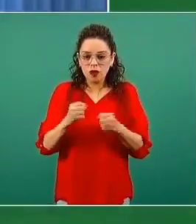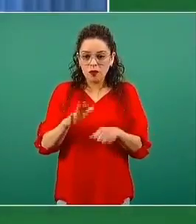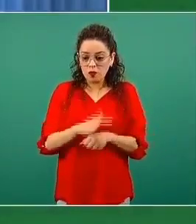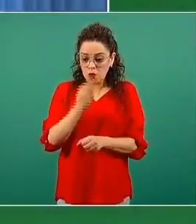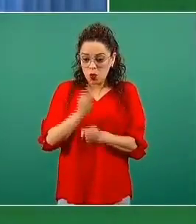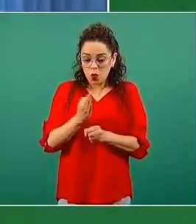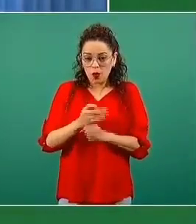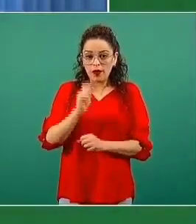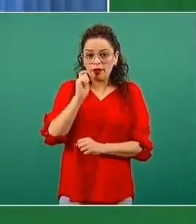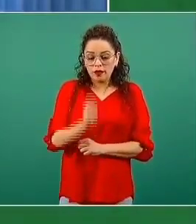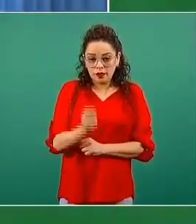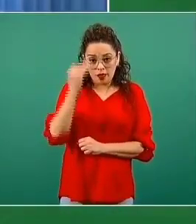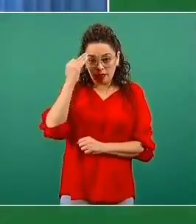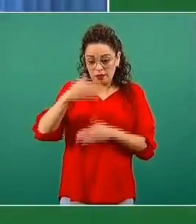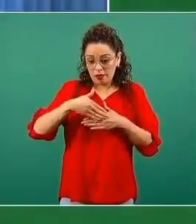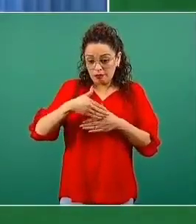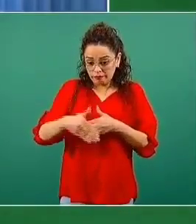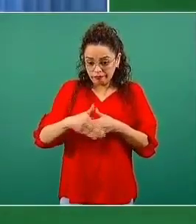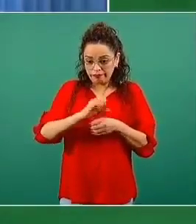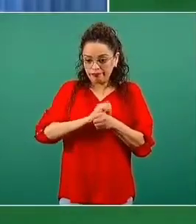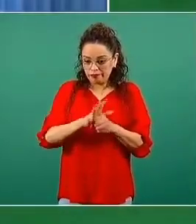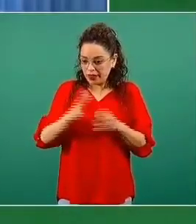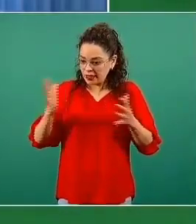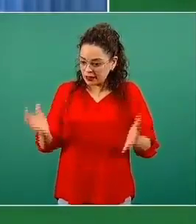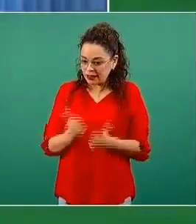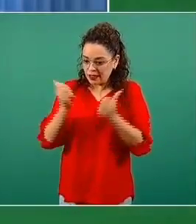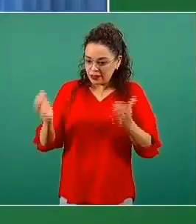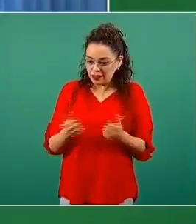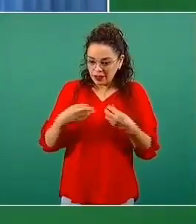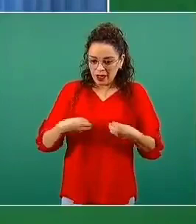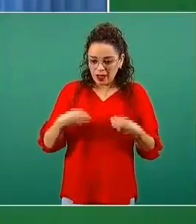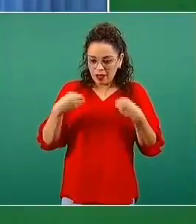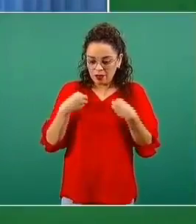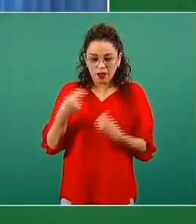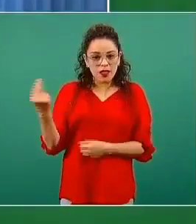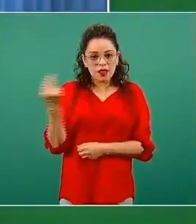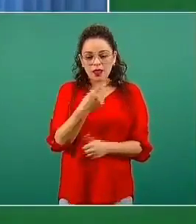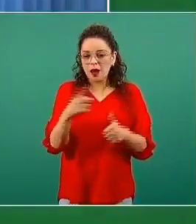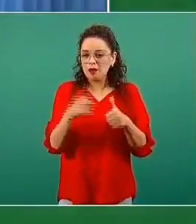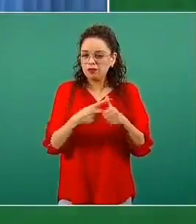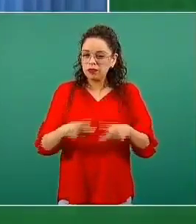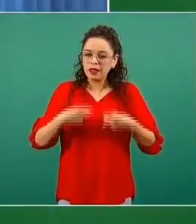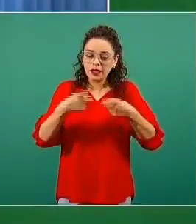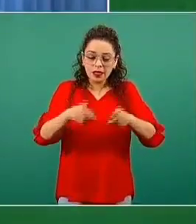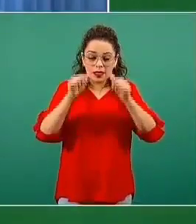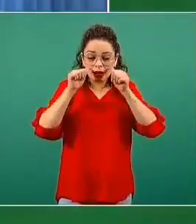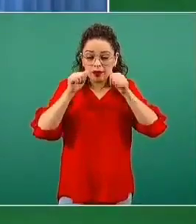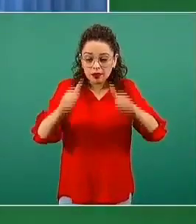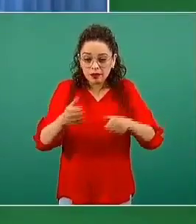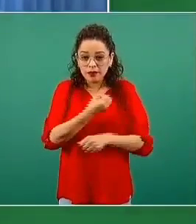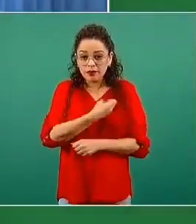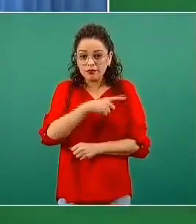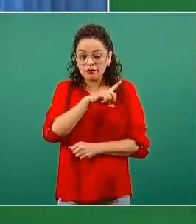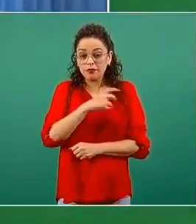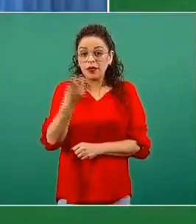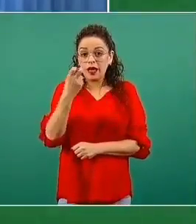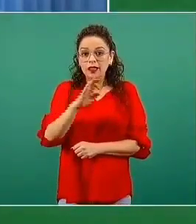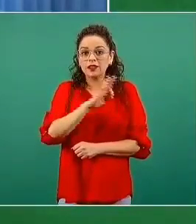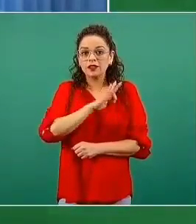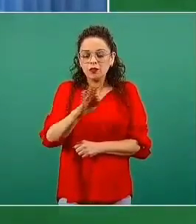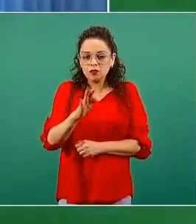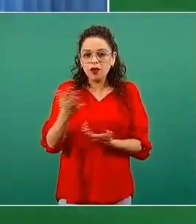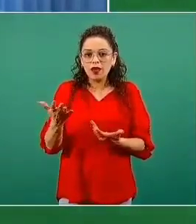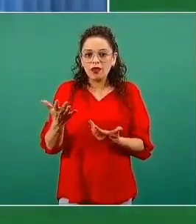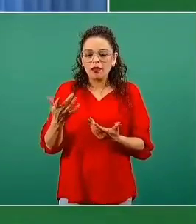COVID-19 de forma proactiva, salvando vidas, con un enfoque de atención primaria de la salud que privilegia la interacción con las comunidades, pero